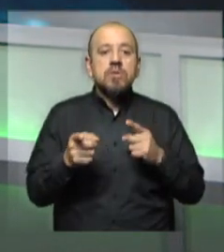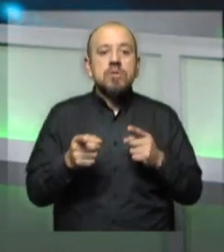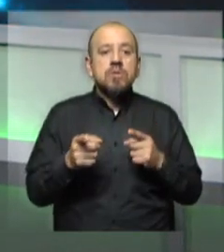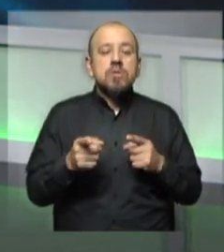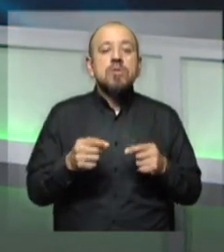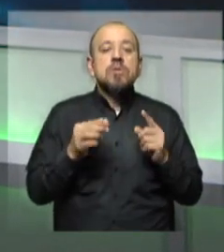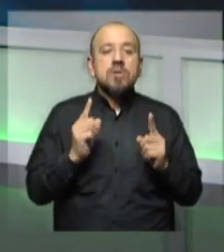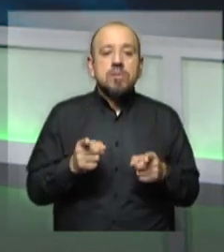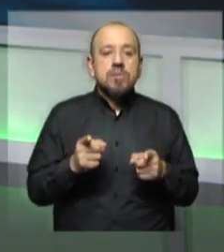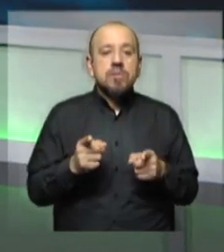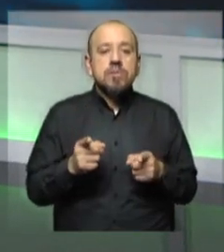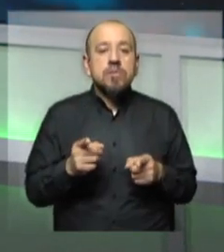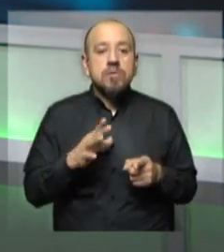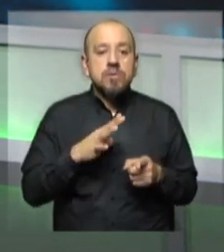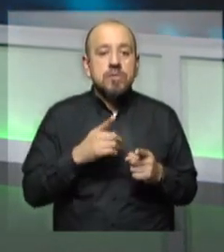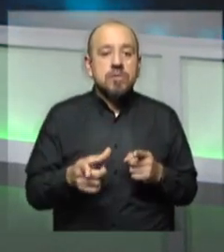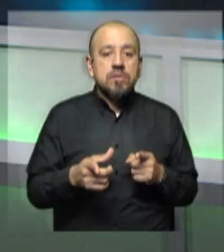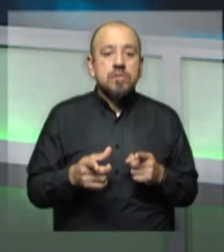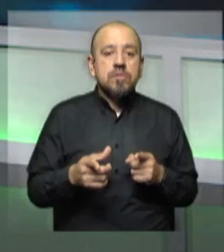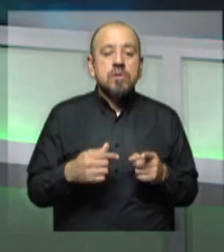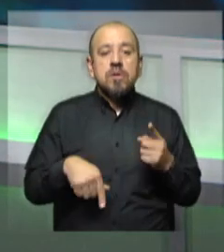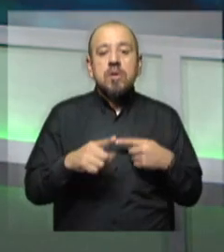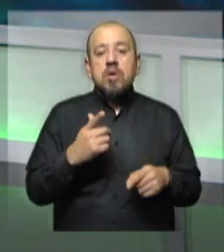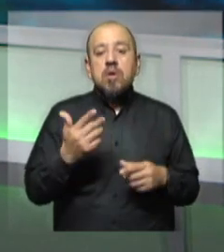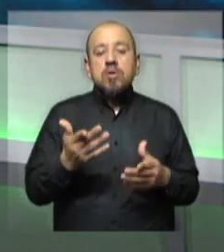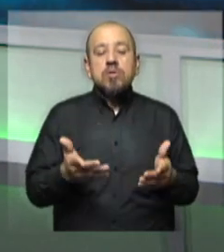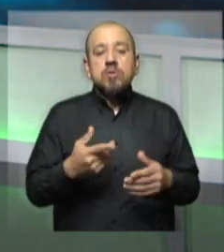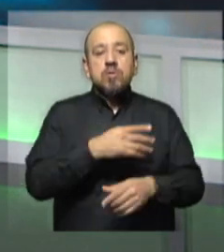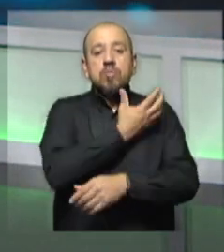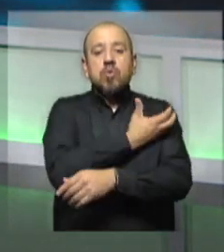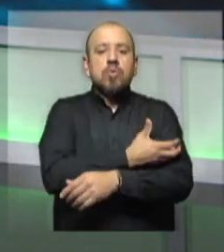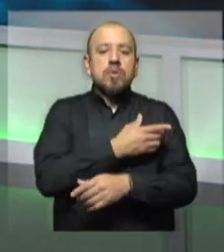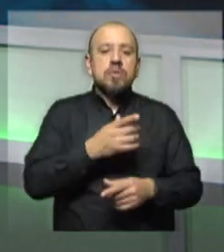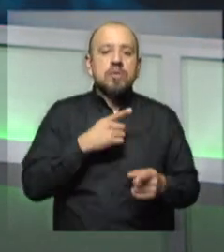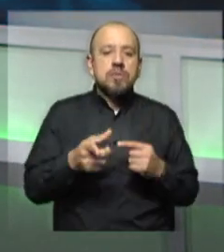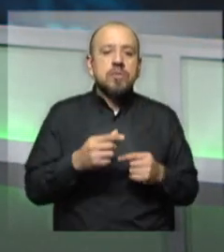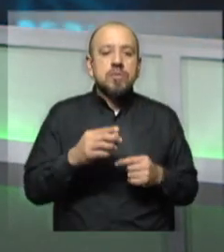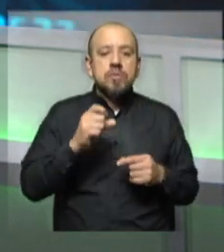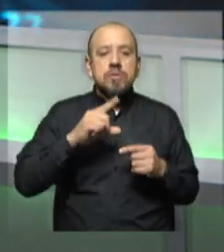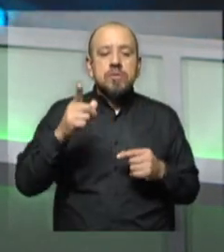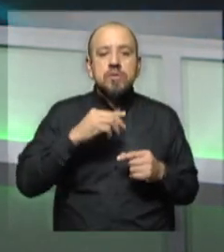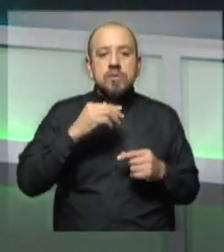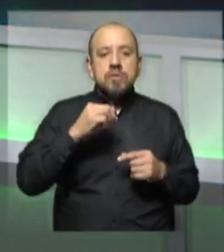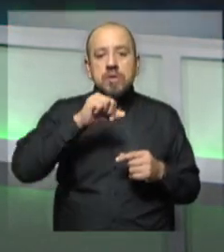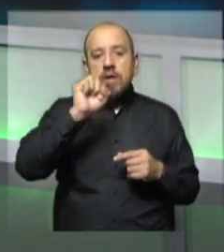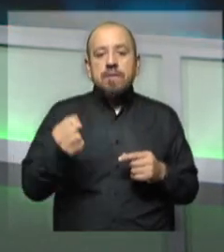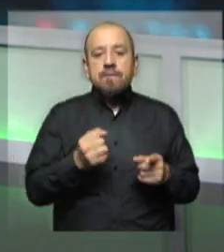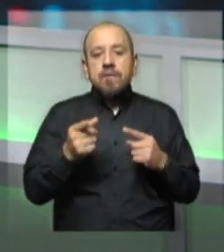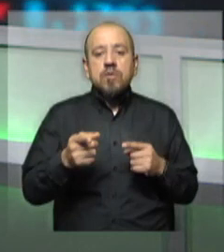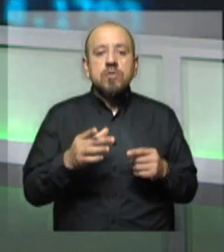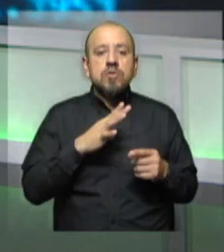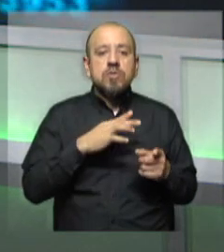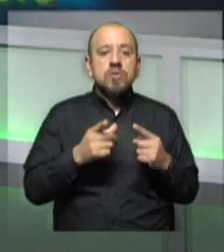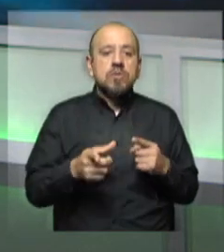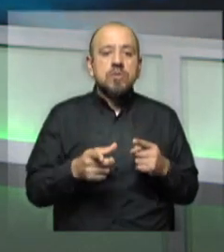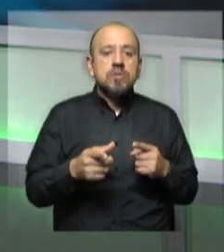Y en este caso también rompe los ojos que la pobreza para las personas que se auto perciben como de ascendencia afronera es el doble de lo que es